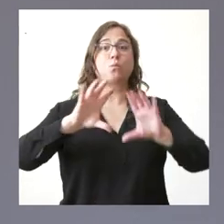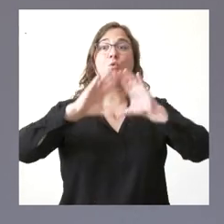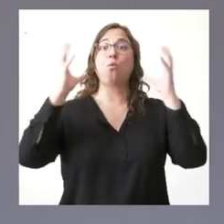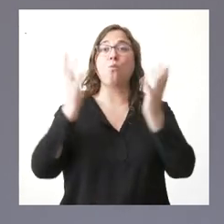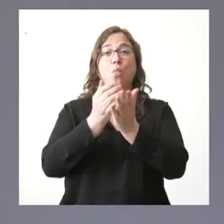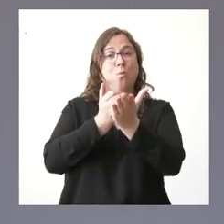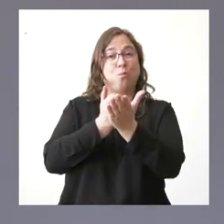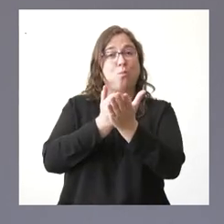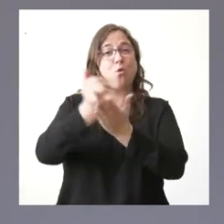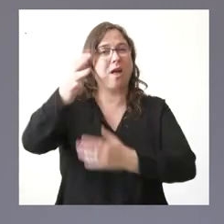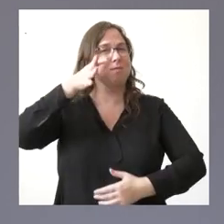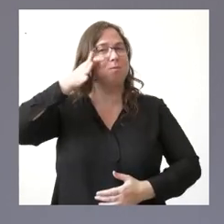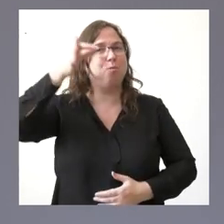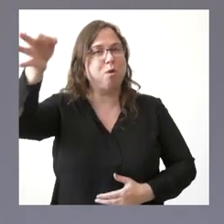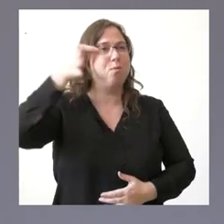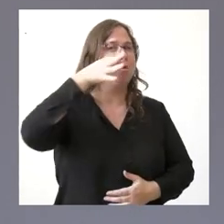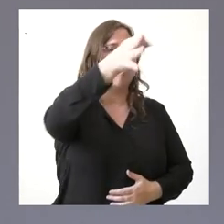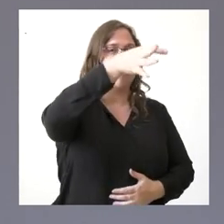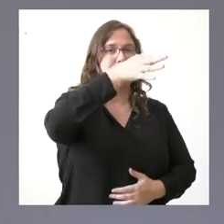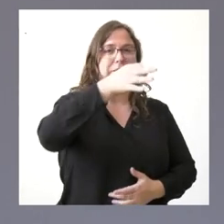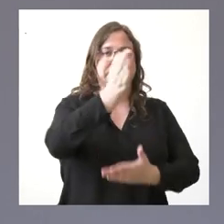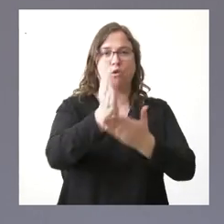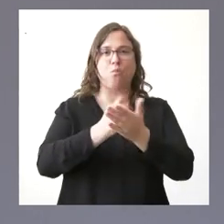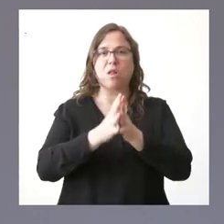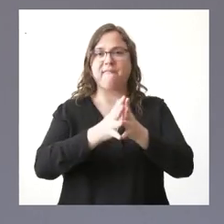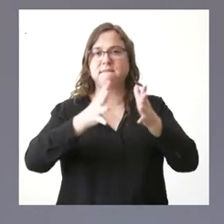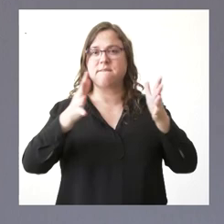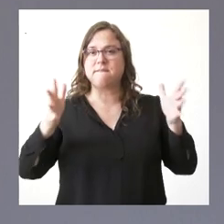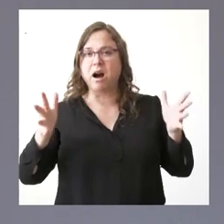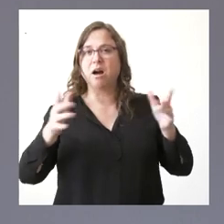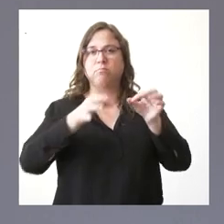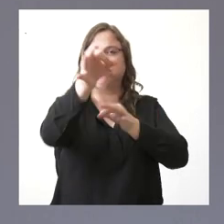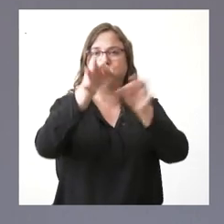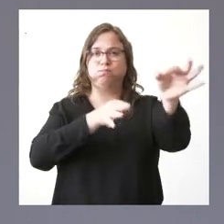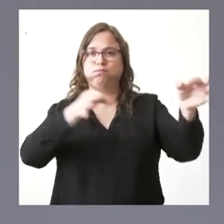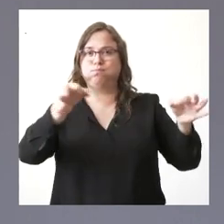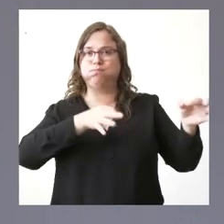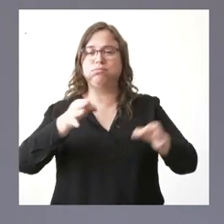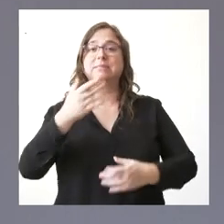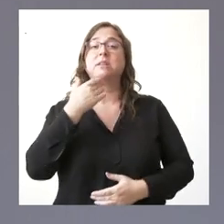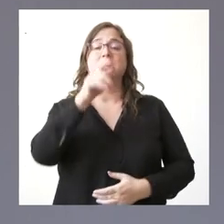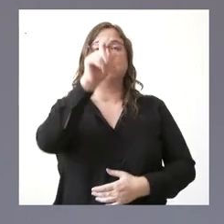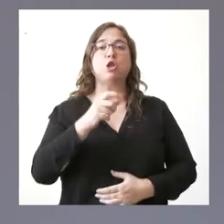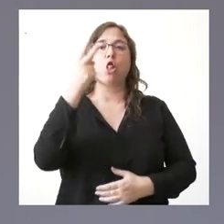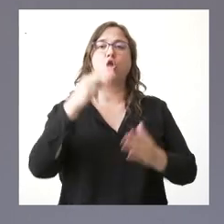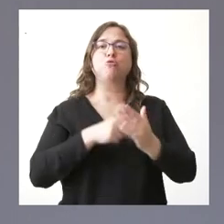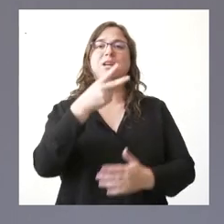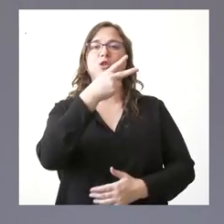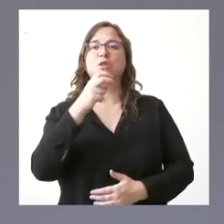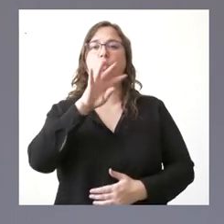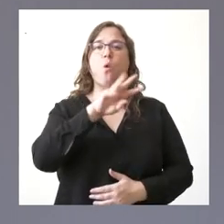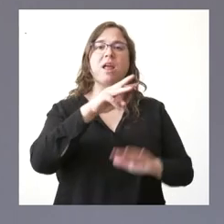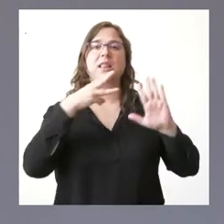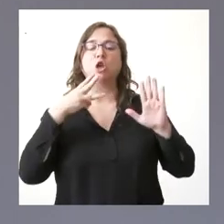como el que tiene esta comunidad, en una comunidad tan amplia, tan dispersa, con más de 2.248